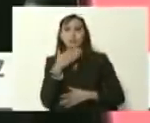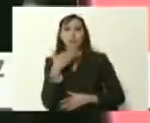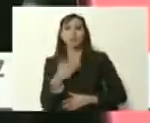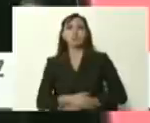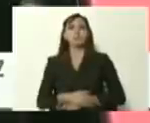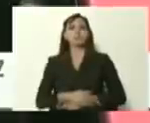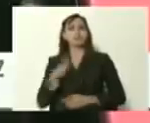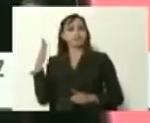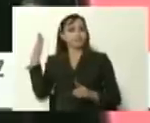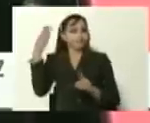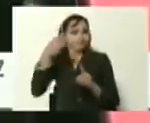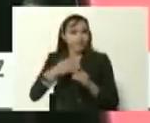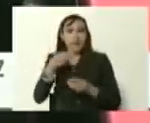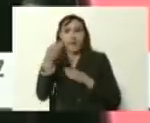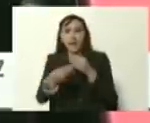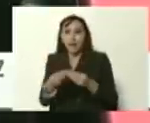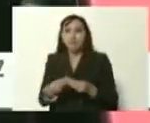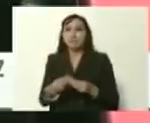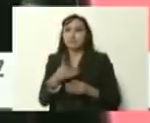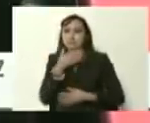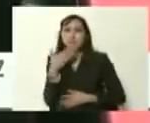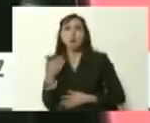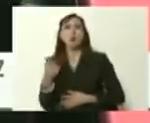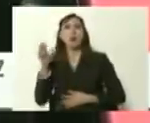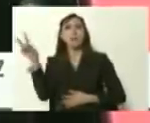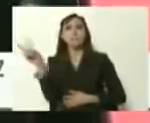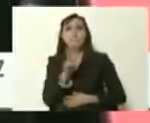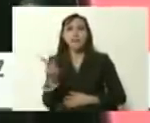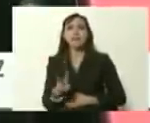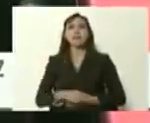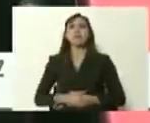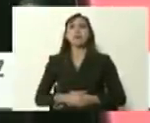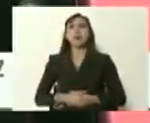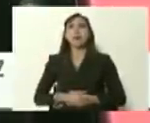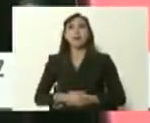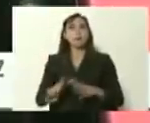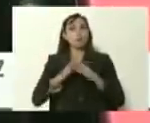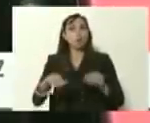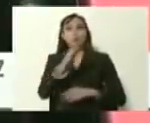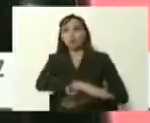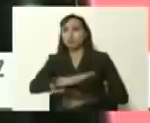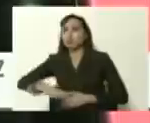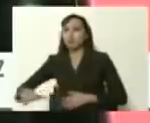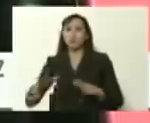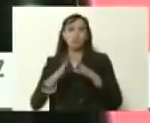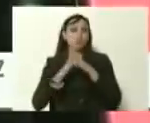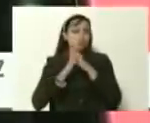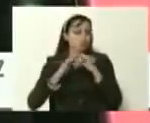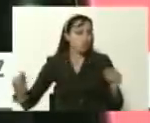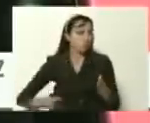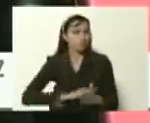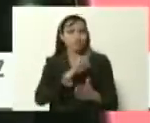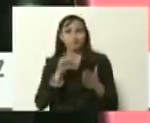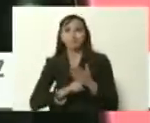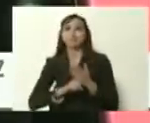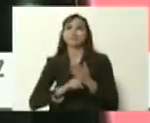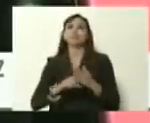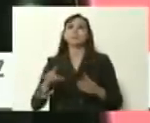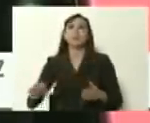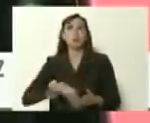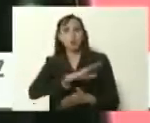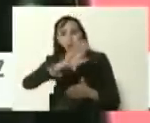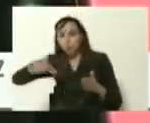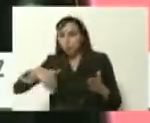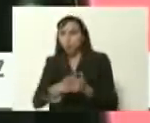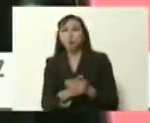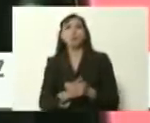debemos enfocarnos, construir ese país para todos nuestros hijos, que quepan todos toditos, los